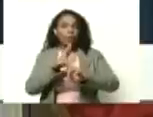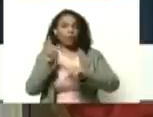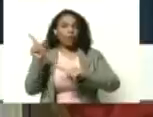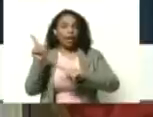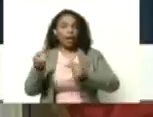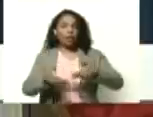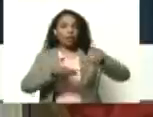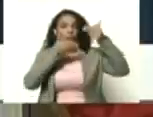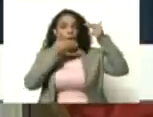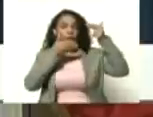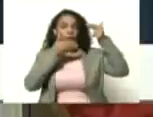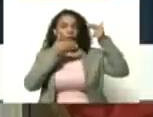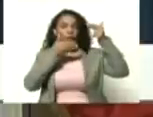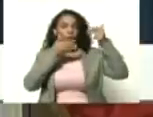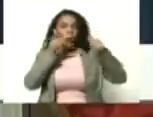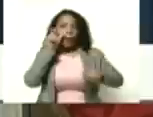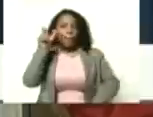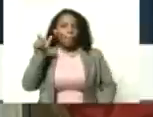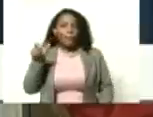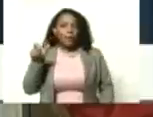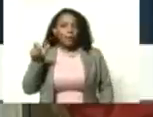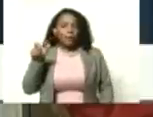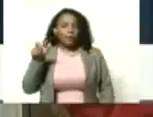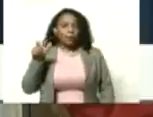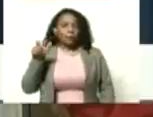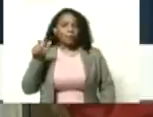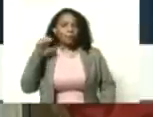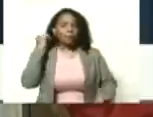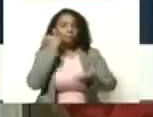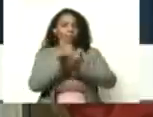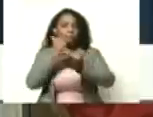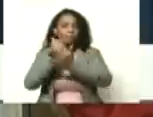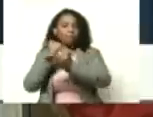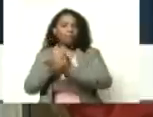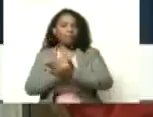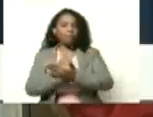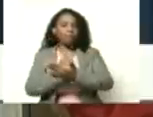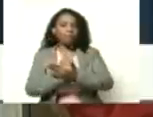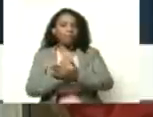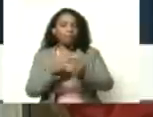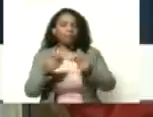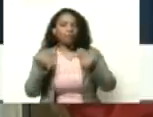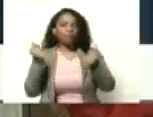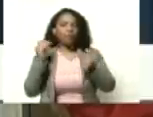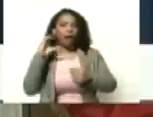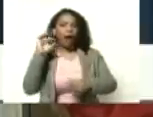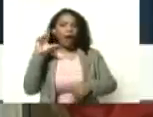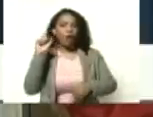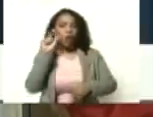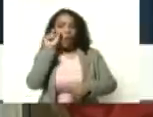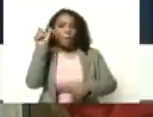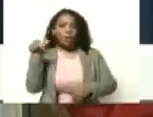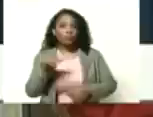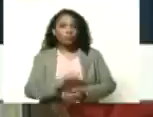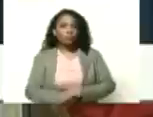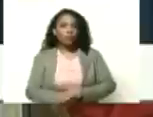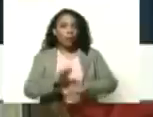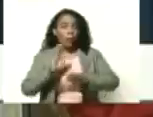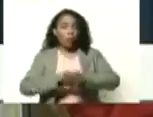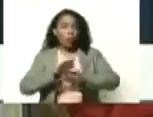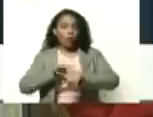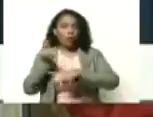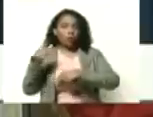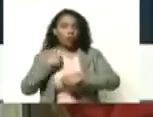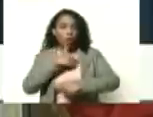secuestro homicidio y sicariato y desaparición de carlos land por lo tanto yo